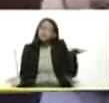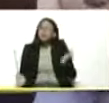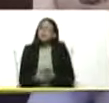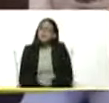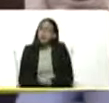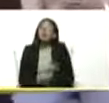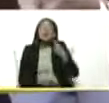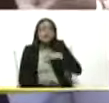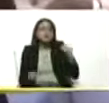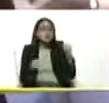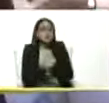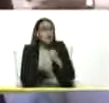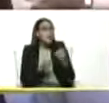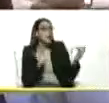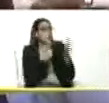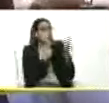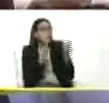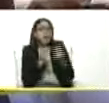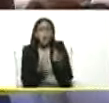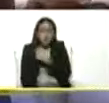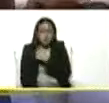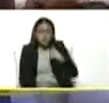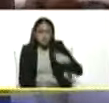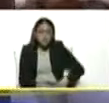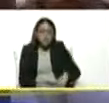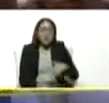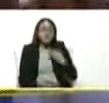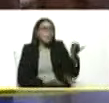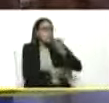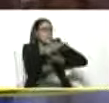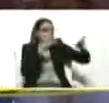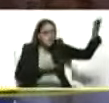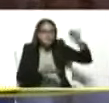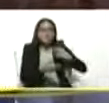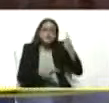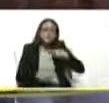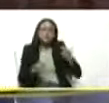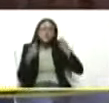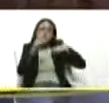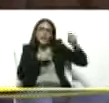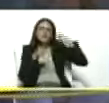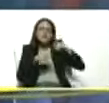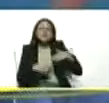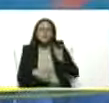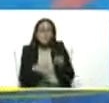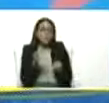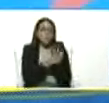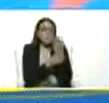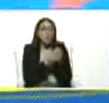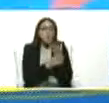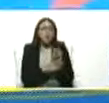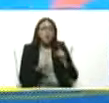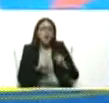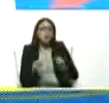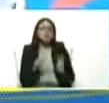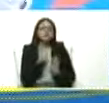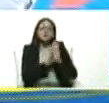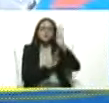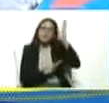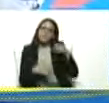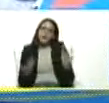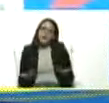a Shandong, a Beijing, a Nueva Delhi, a Bombay, a San